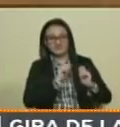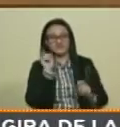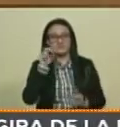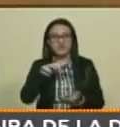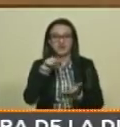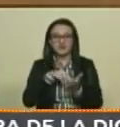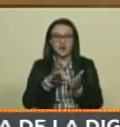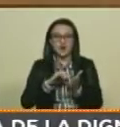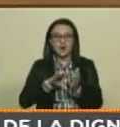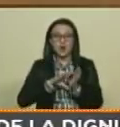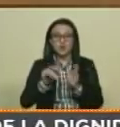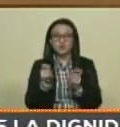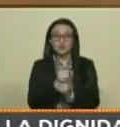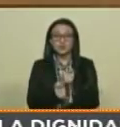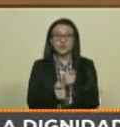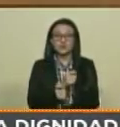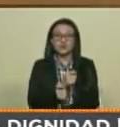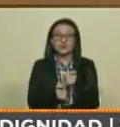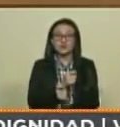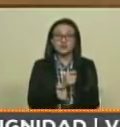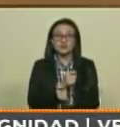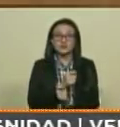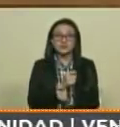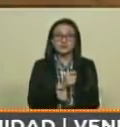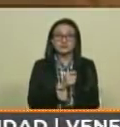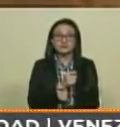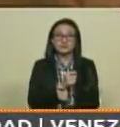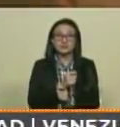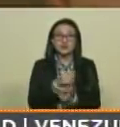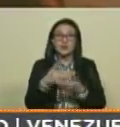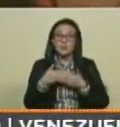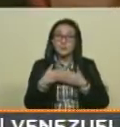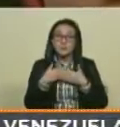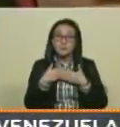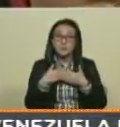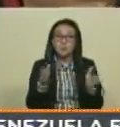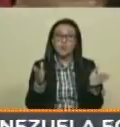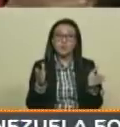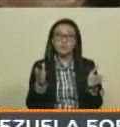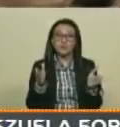aclarar, luego de un antejuicio de mérito público